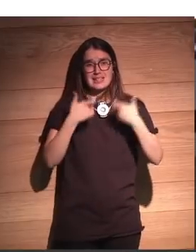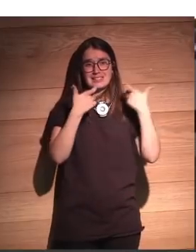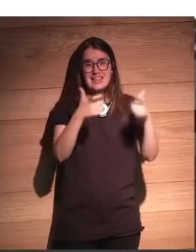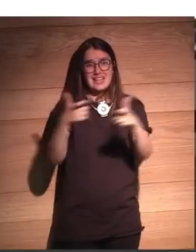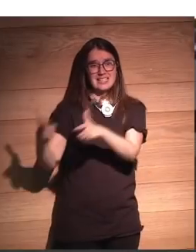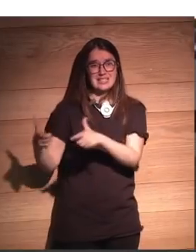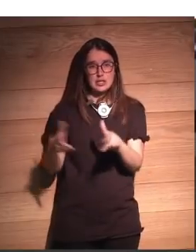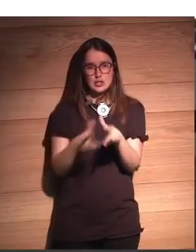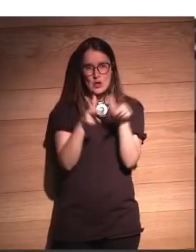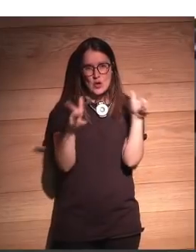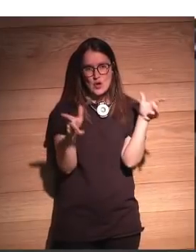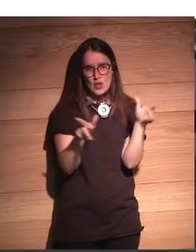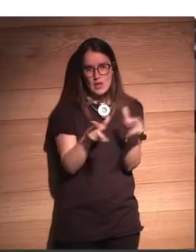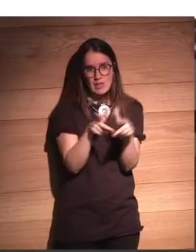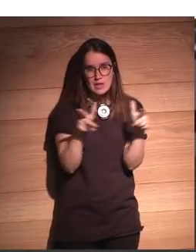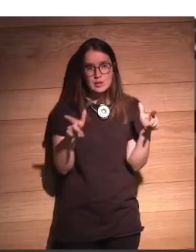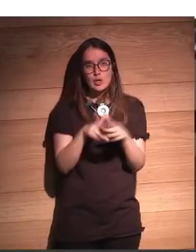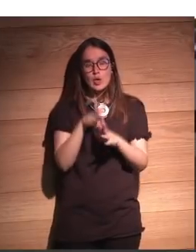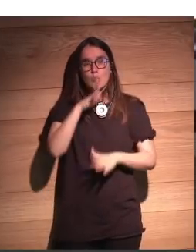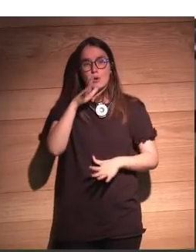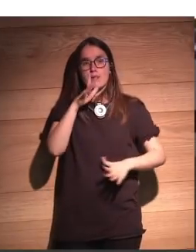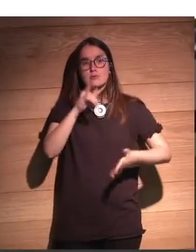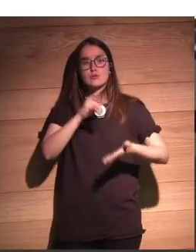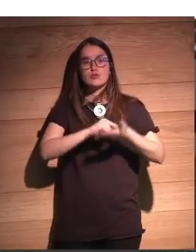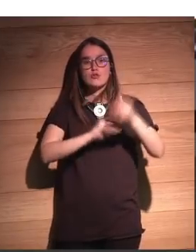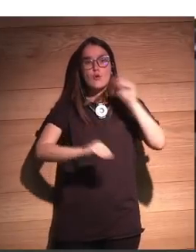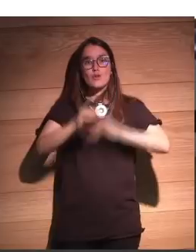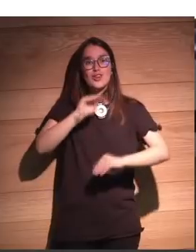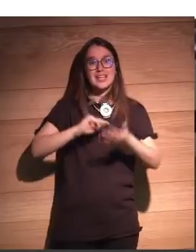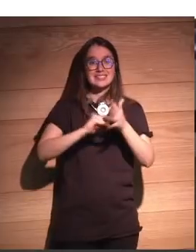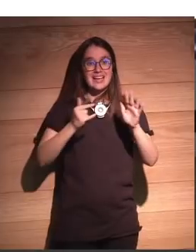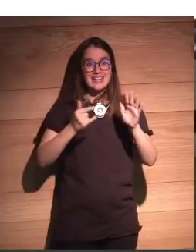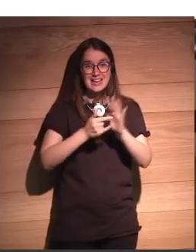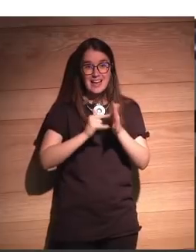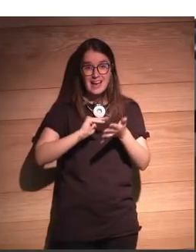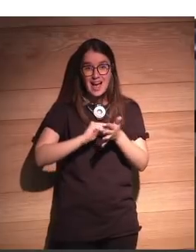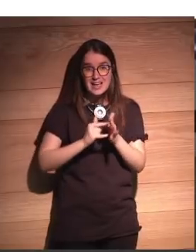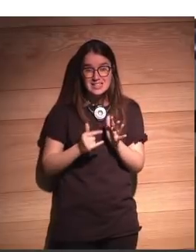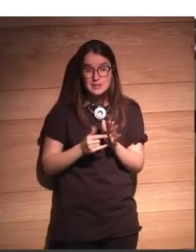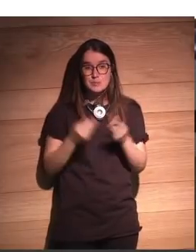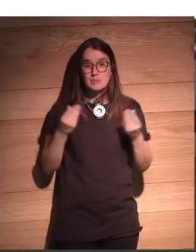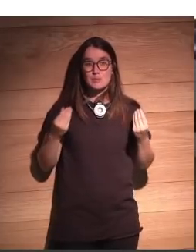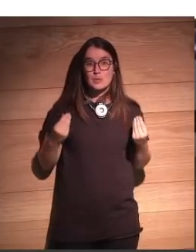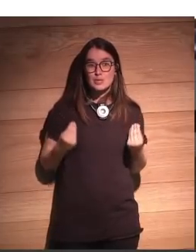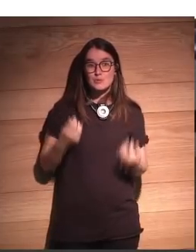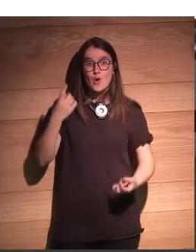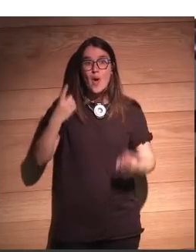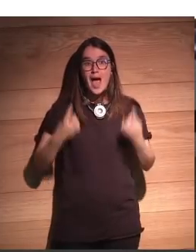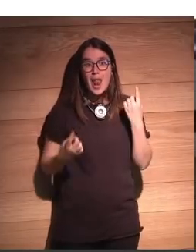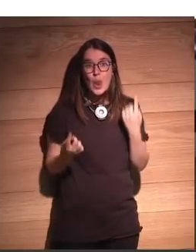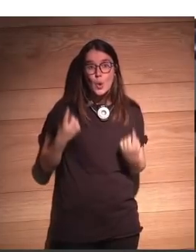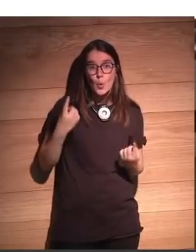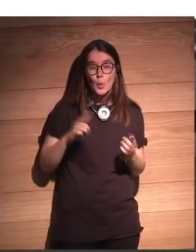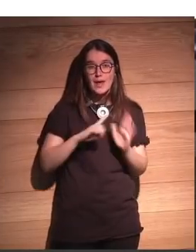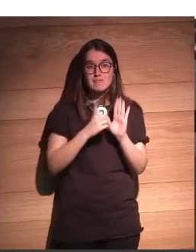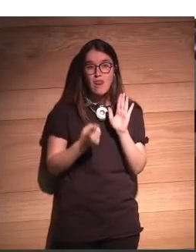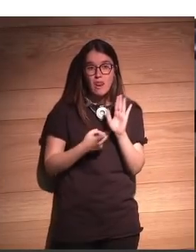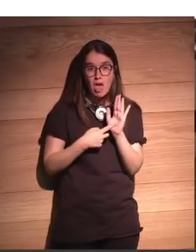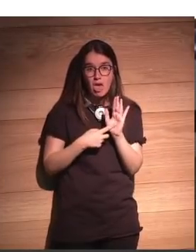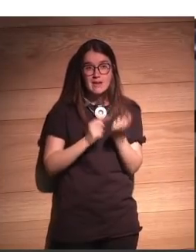la sociedad. Por eso las soluciones técnicas, como algunas